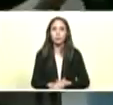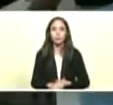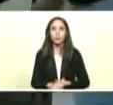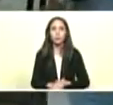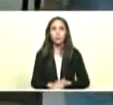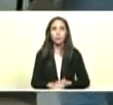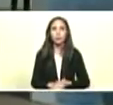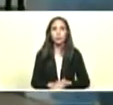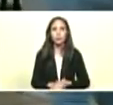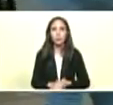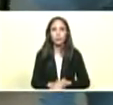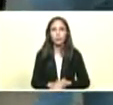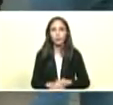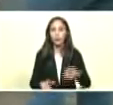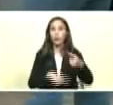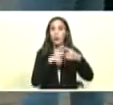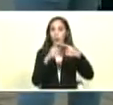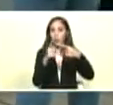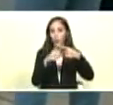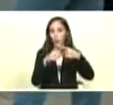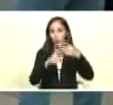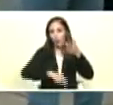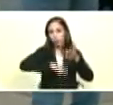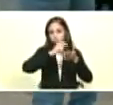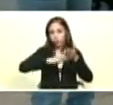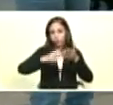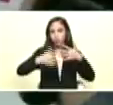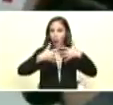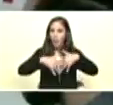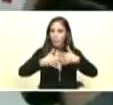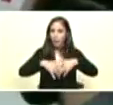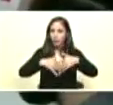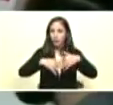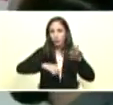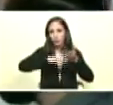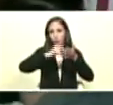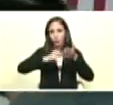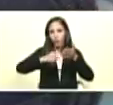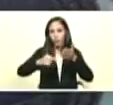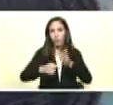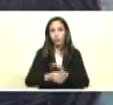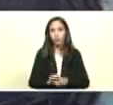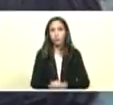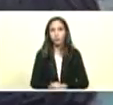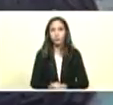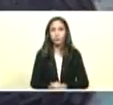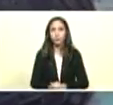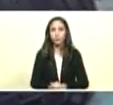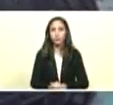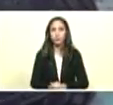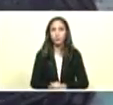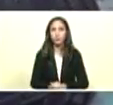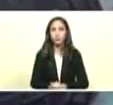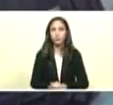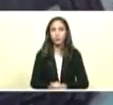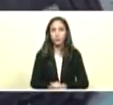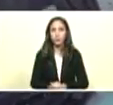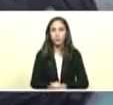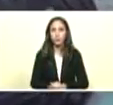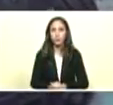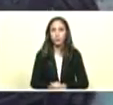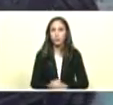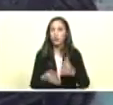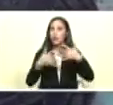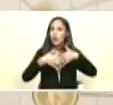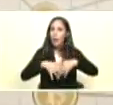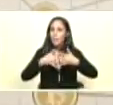este acuerdo macro, como ya les mencionaba, entre la Superintendencia de los Criptoactivos y las Actividades Conexas de Venezuela, es la empresa